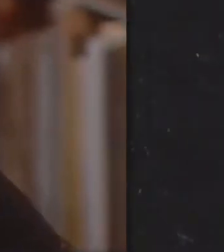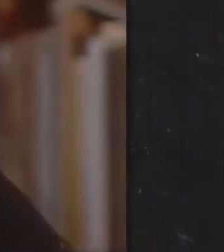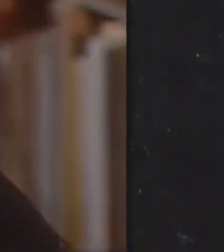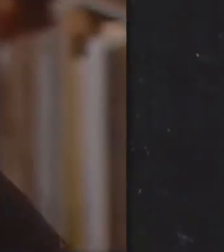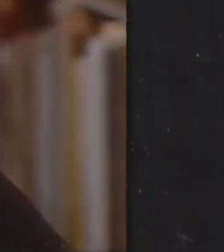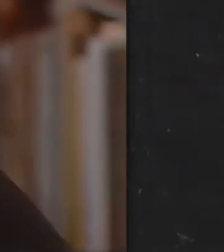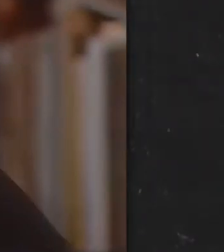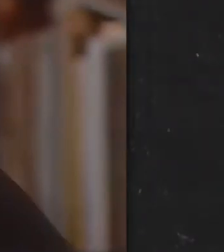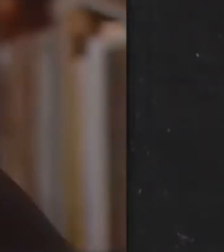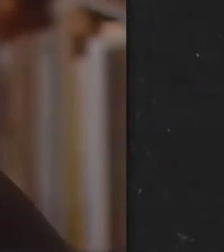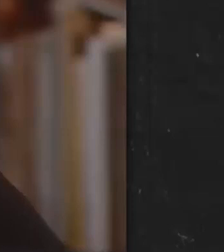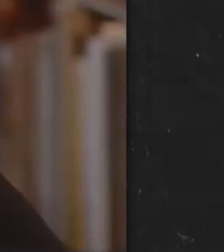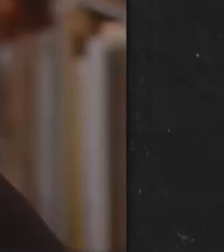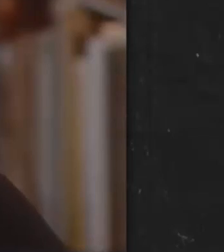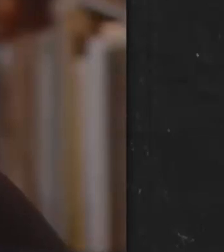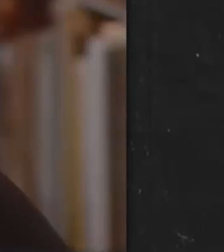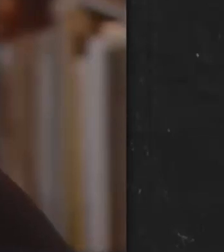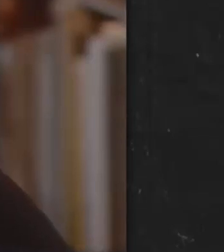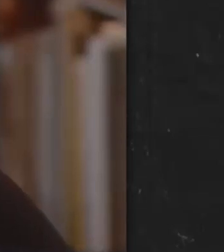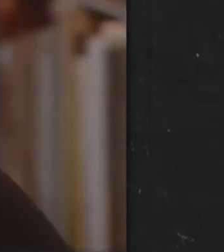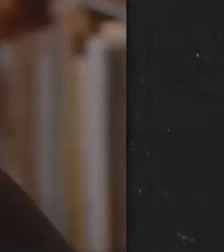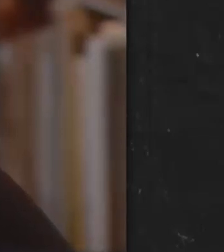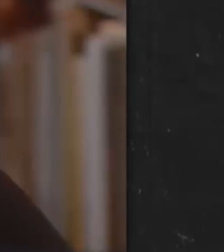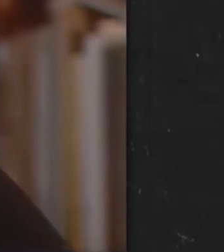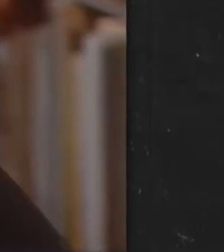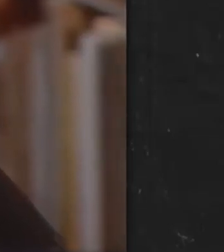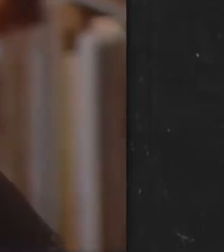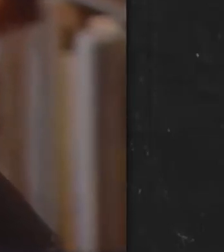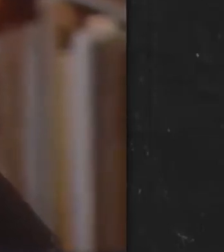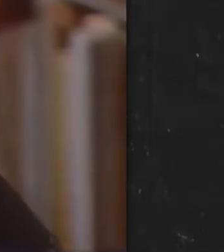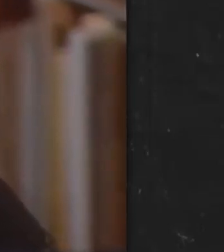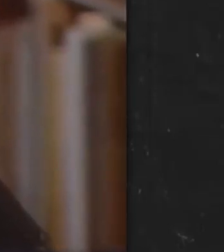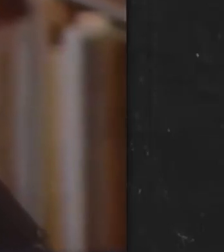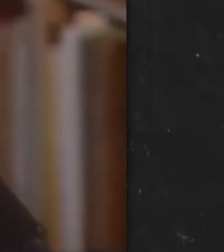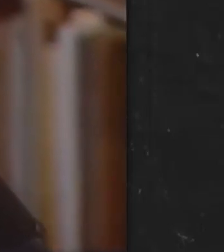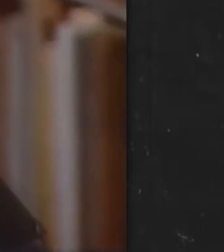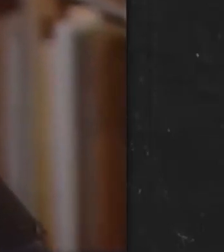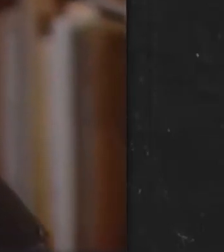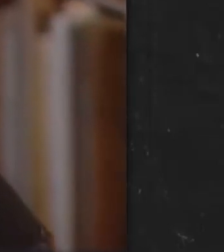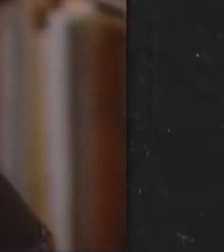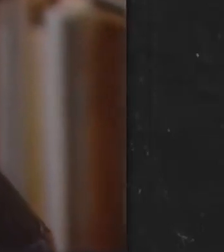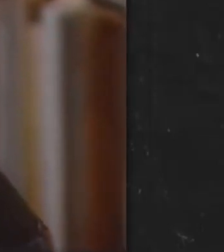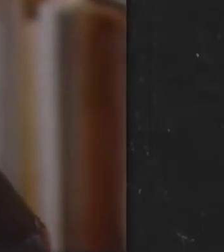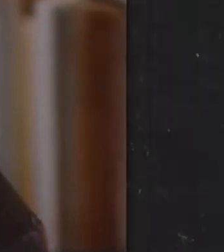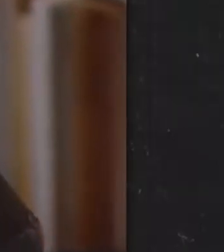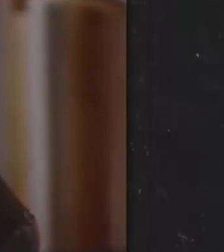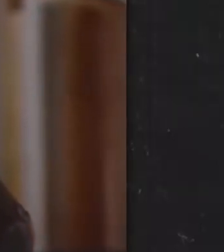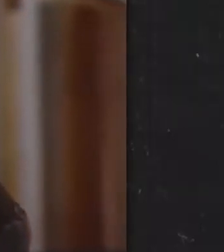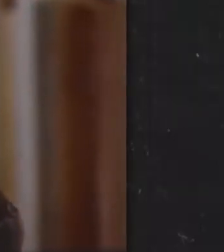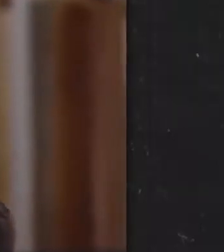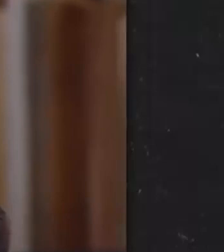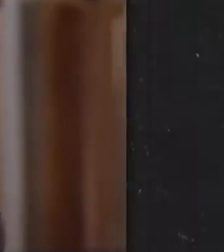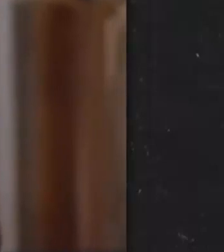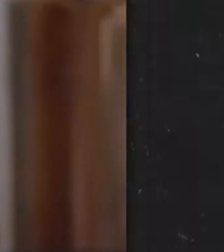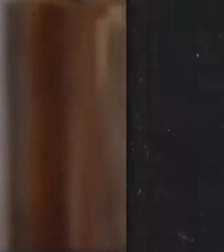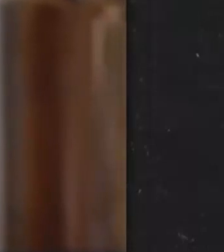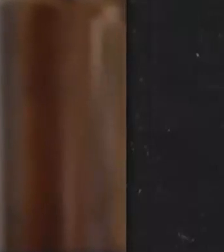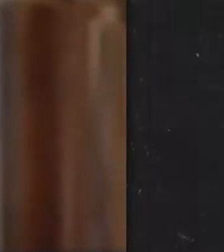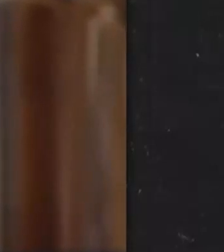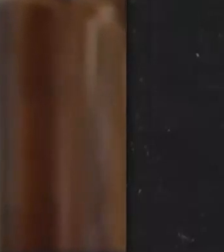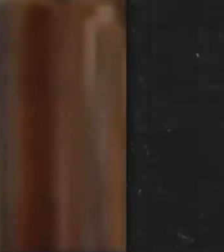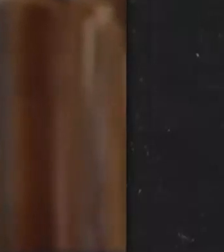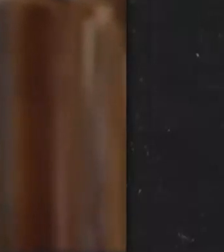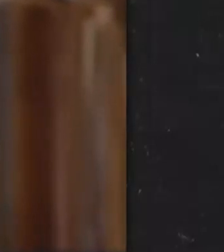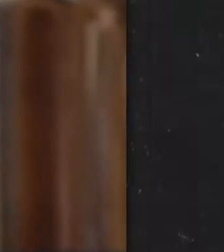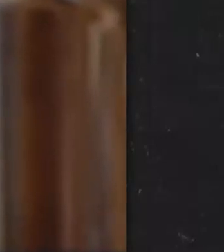como le decía en aquel viejo artículo mario no son posesiones son certezas y que